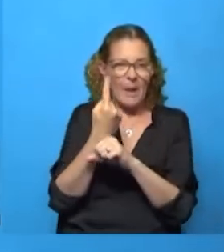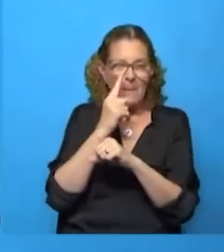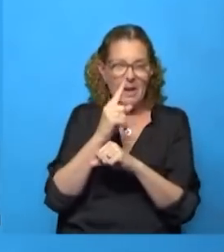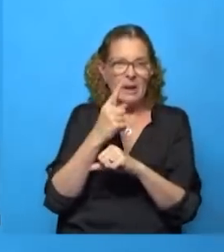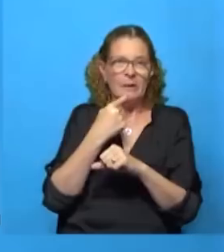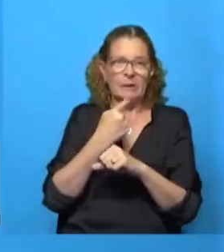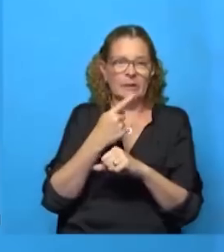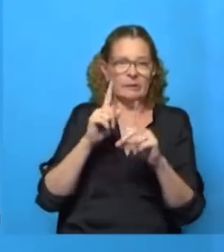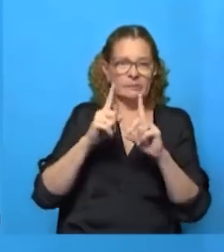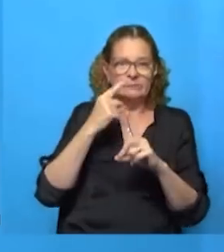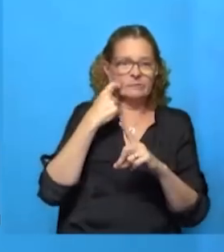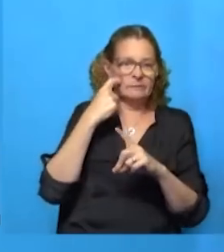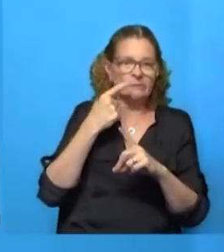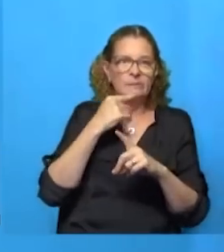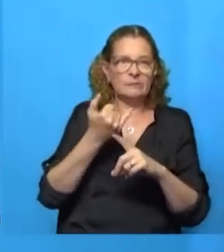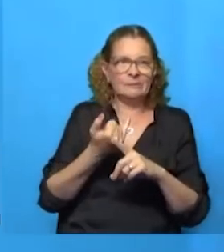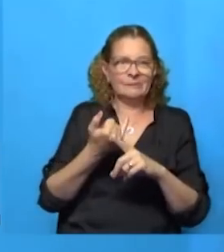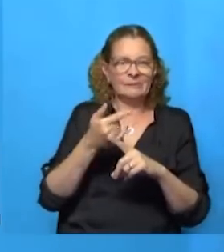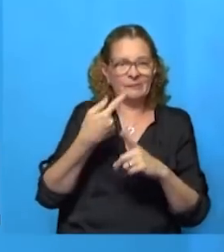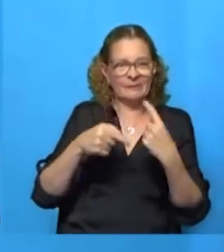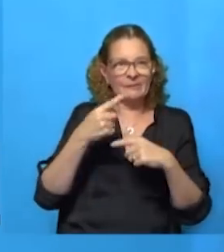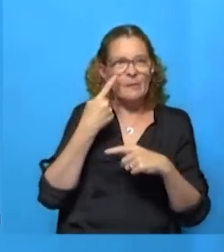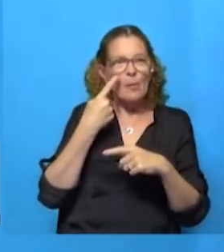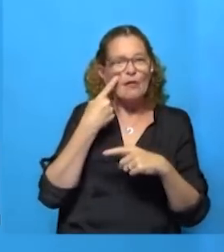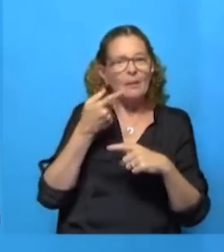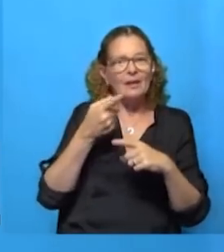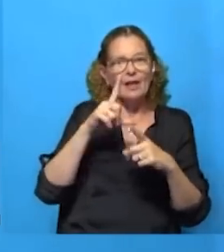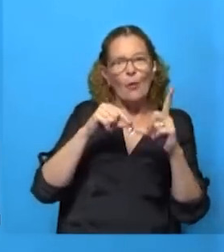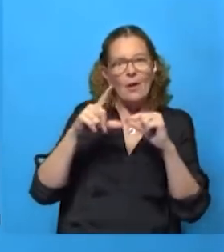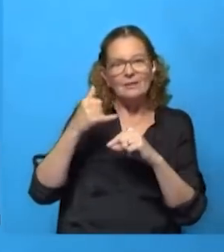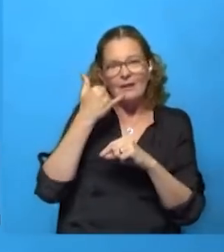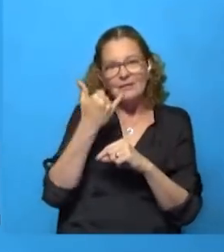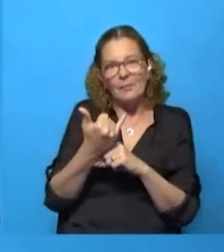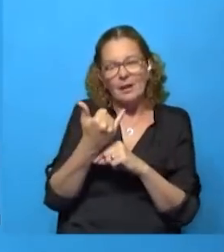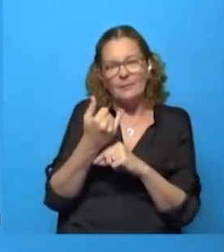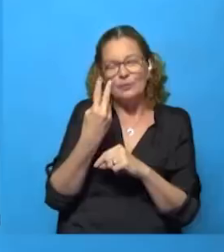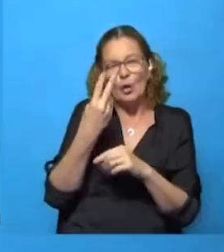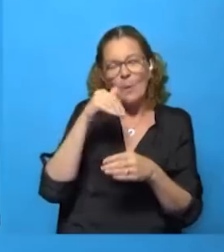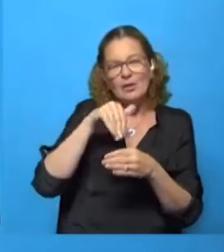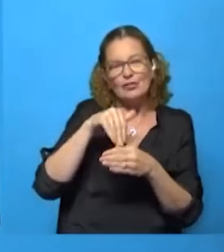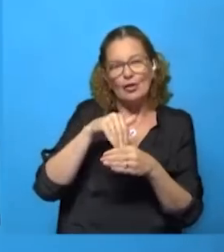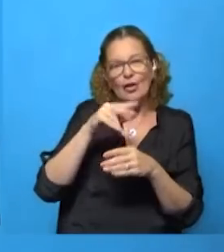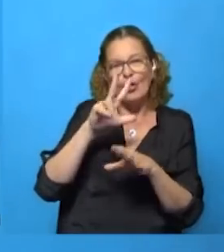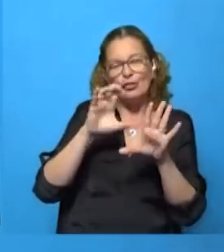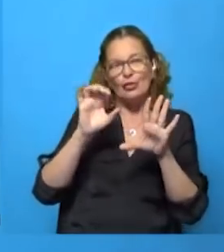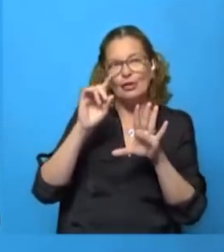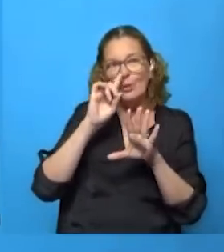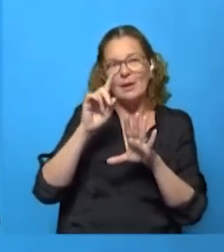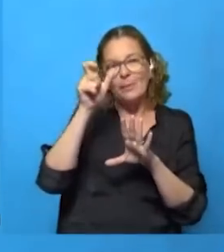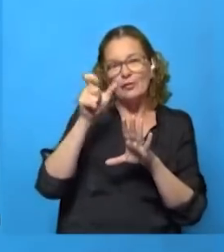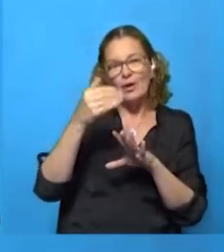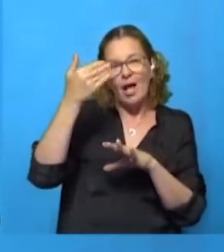poner un número no este entonces la probabilidad de que en esa encuesta le llamen en dos millones ochocientos mil adultos